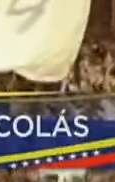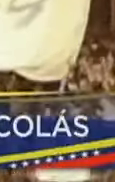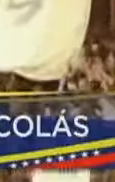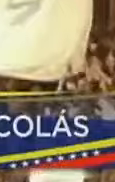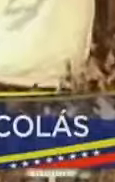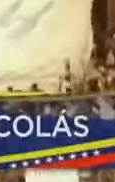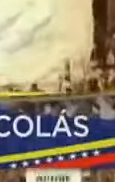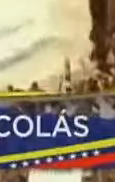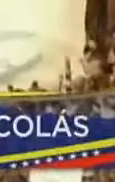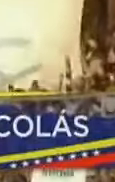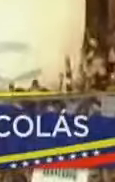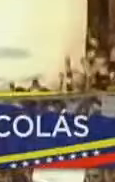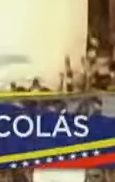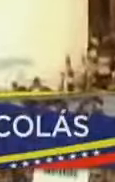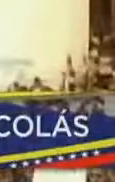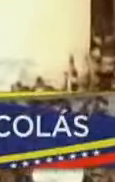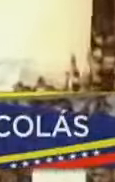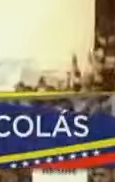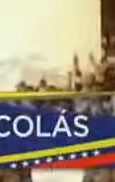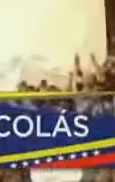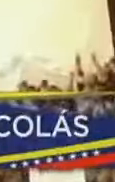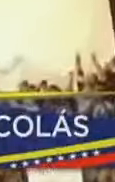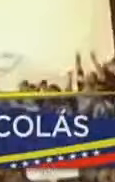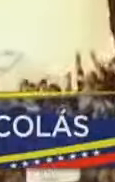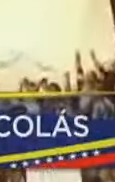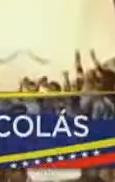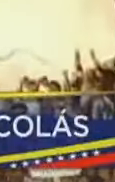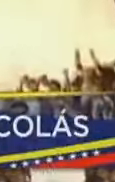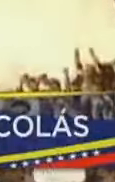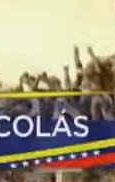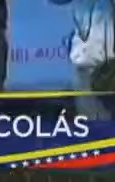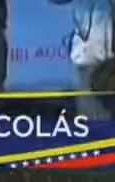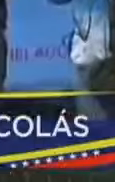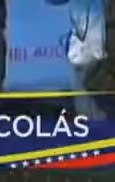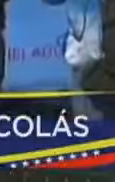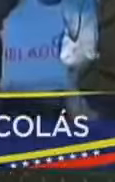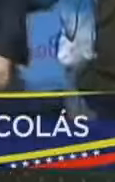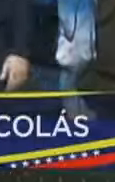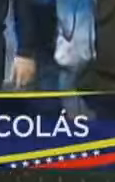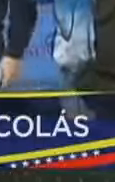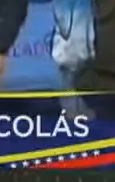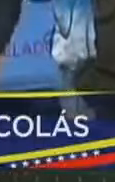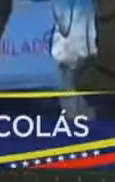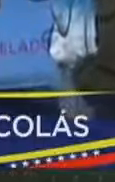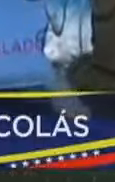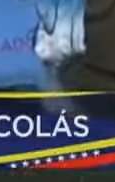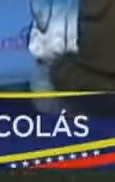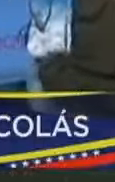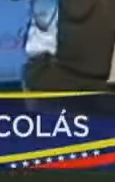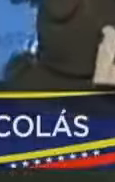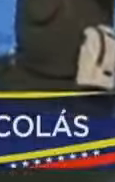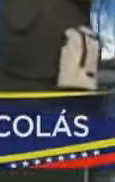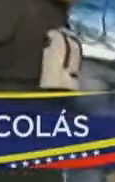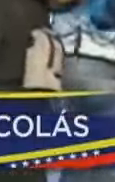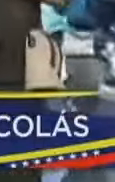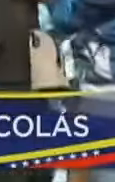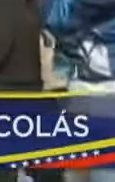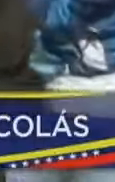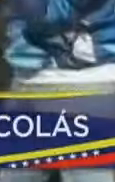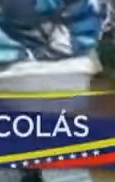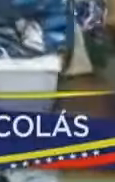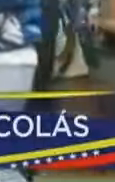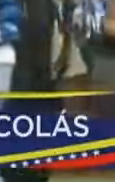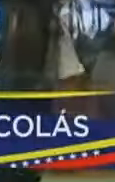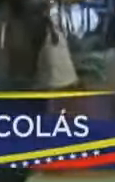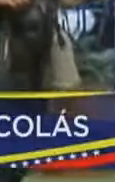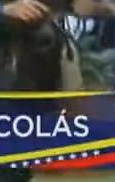más hermoso. Levántalo para que vean de dónde vienen ustedes. Llevo tu luz y tu aroma en mi piel. Y